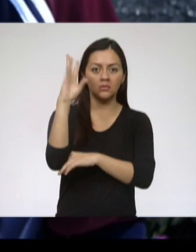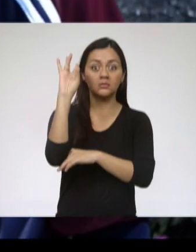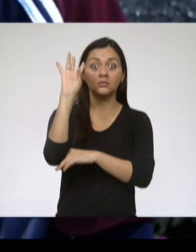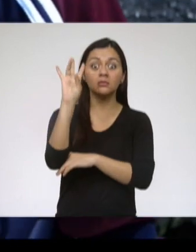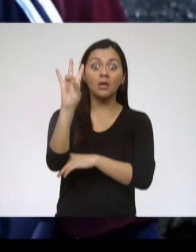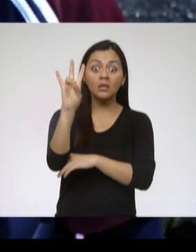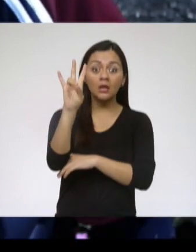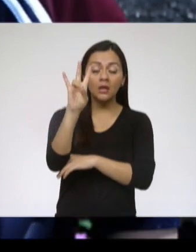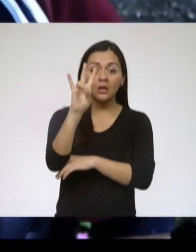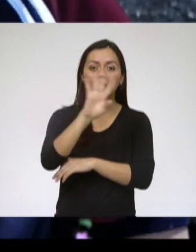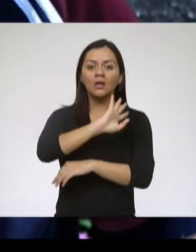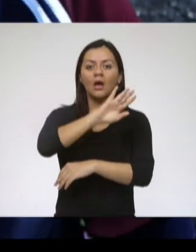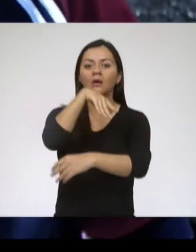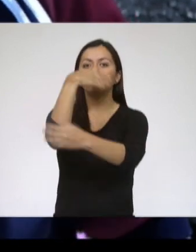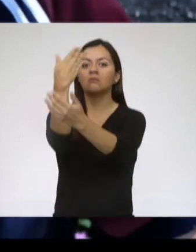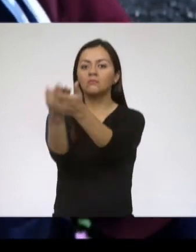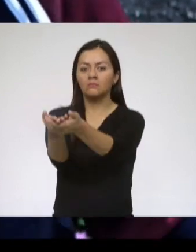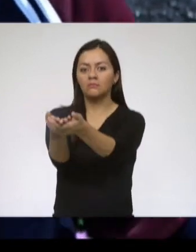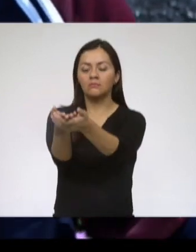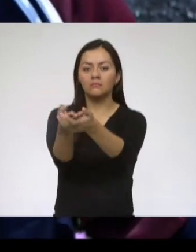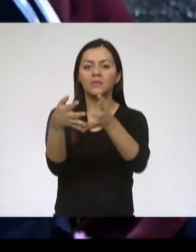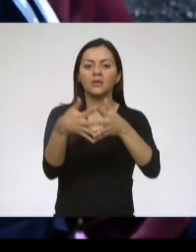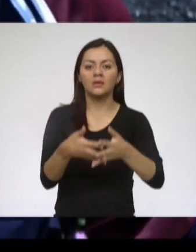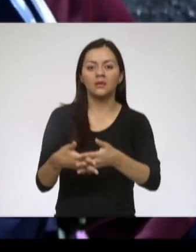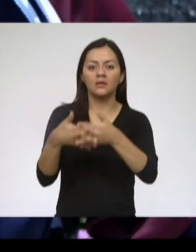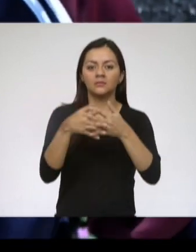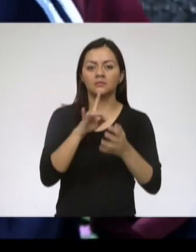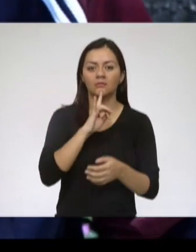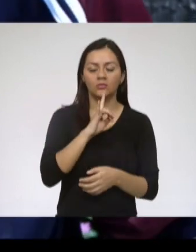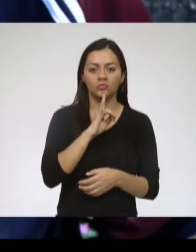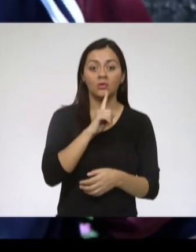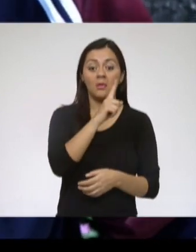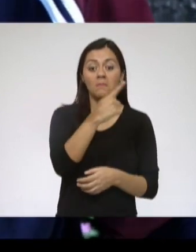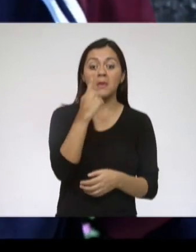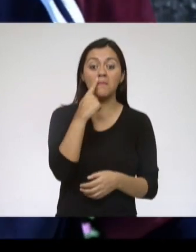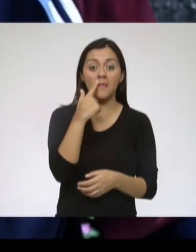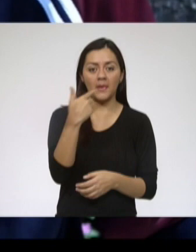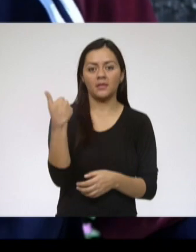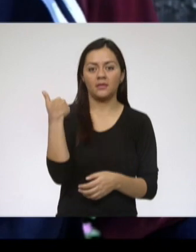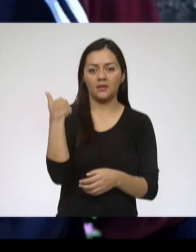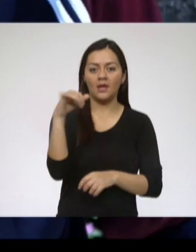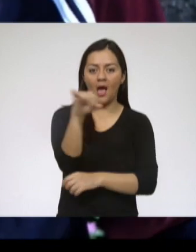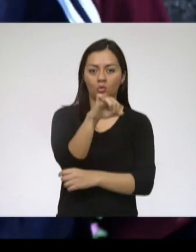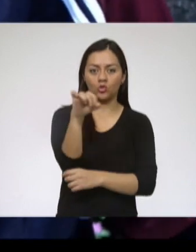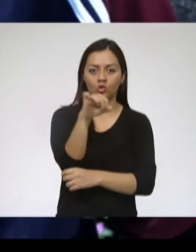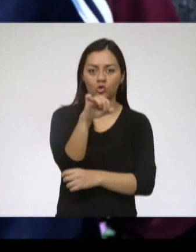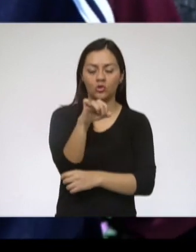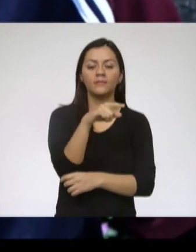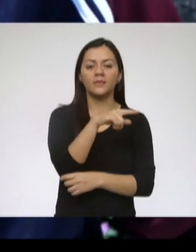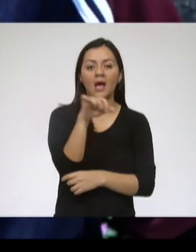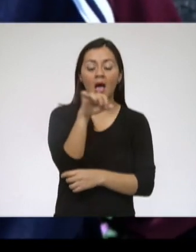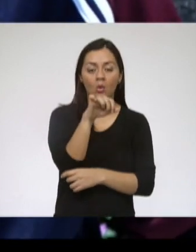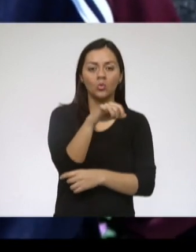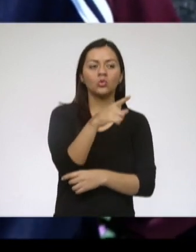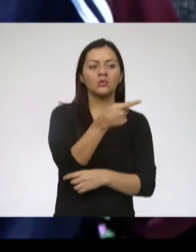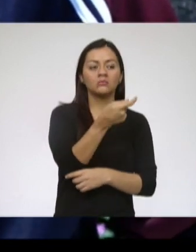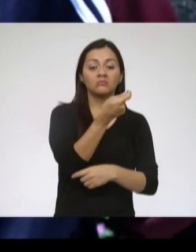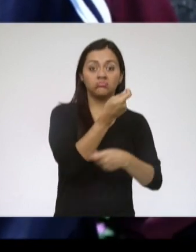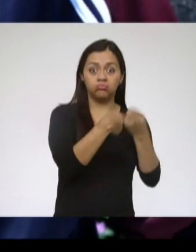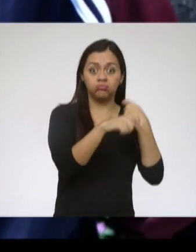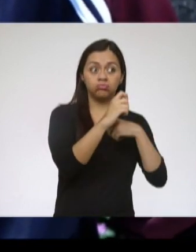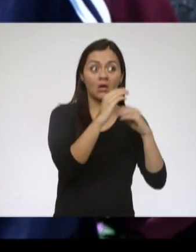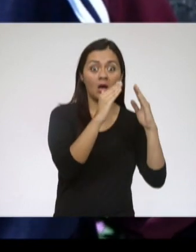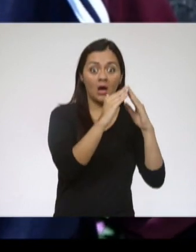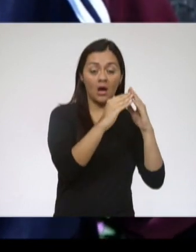ya tenía un carro y hipotecó ese carro para irse. Pues dijo a nosotros que si él no llegaba